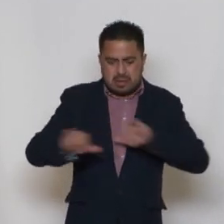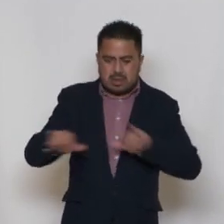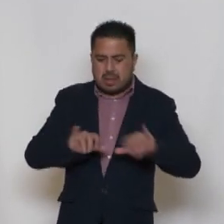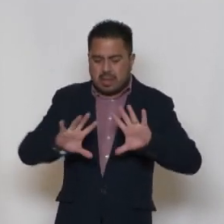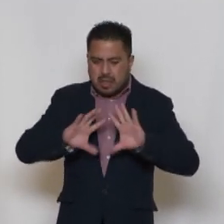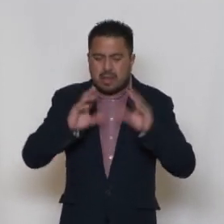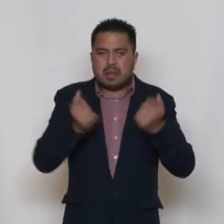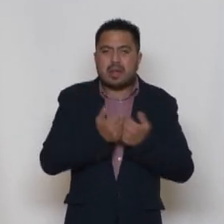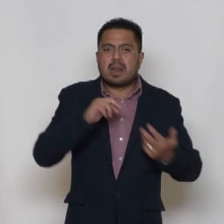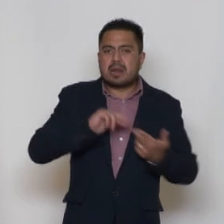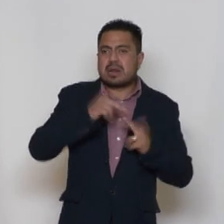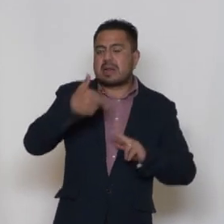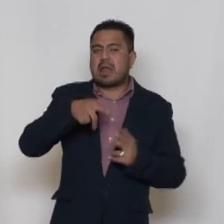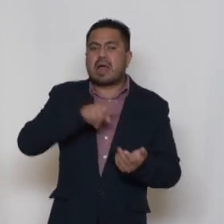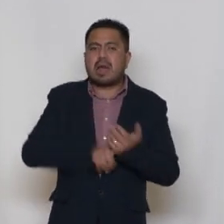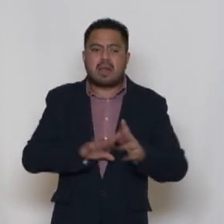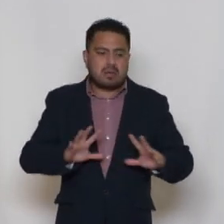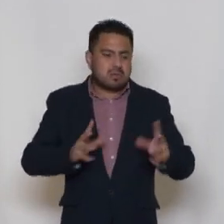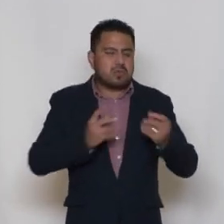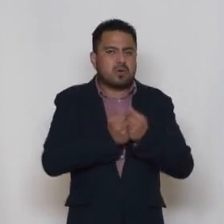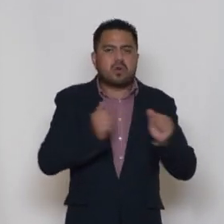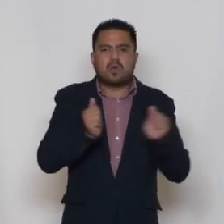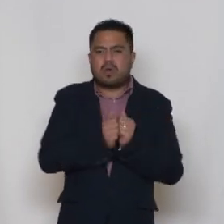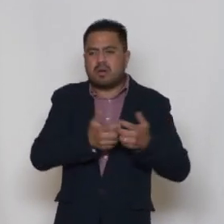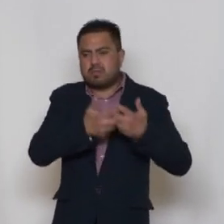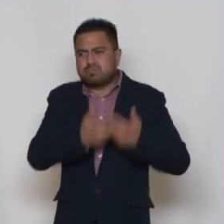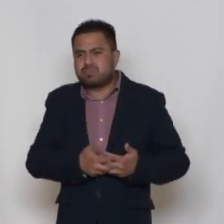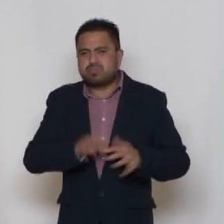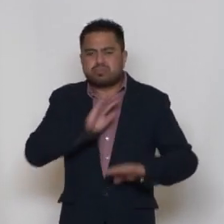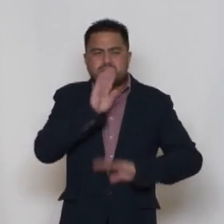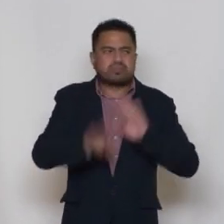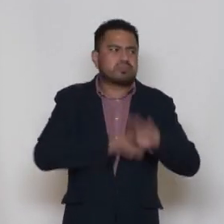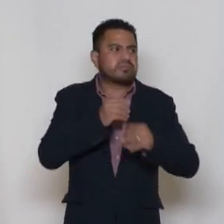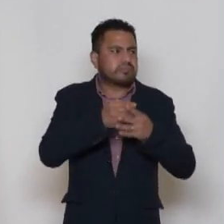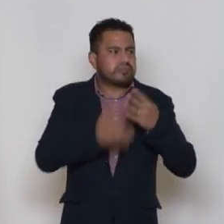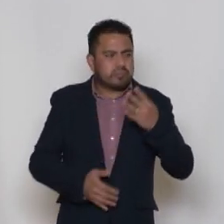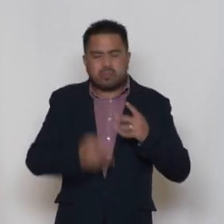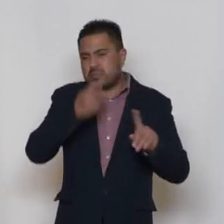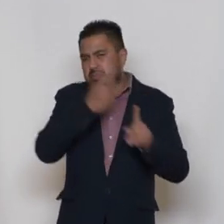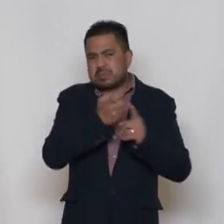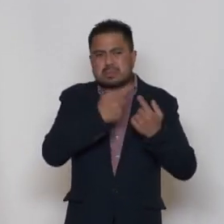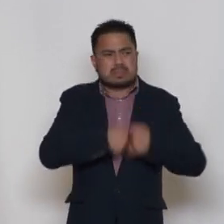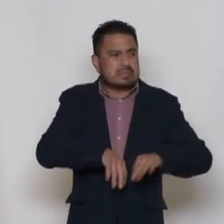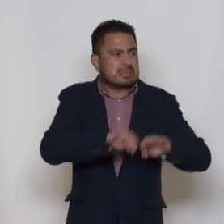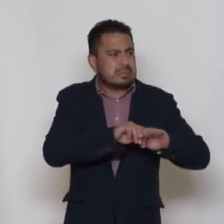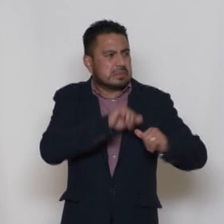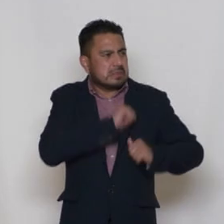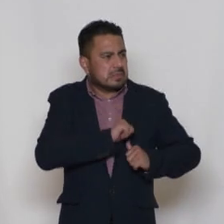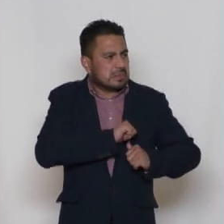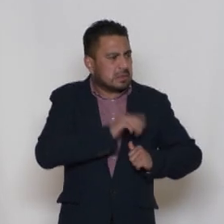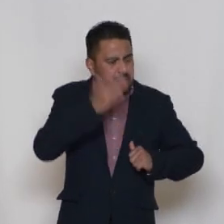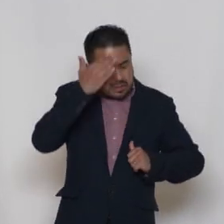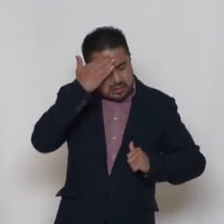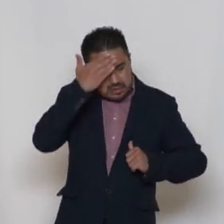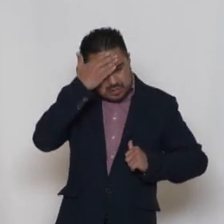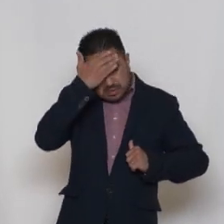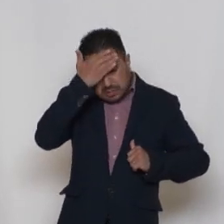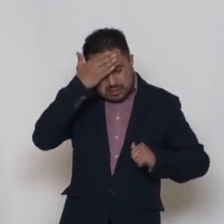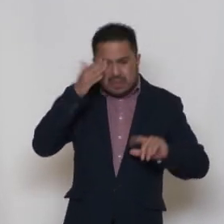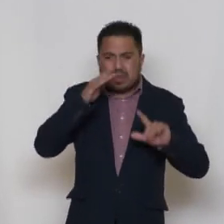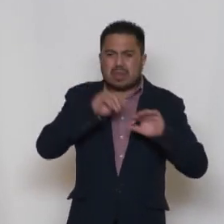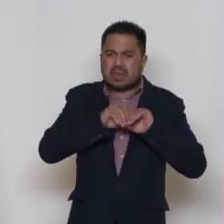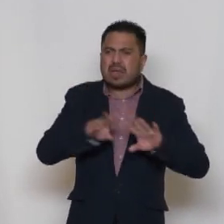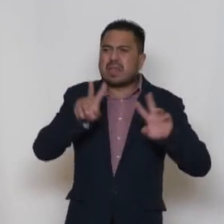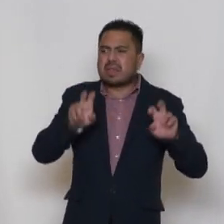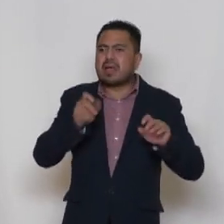su relación o tasa combinada entre reproducción, mortalidad, etcétera. Entonces, es muy importante la estadística y estos temas para